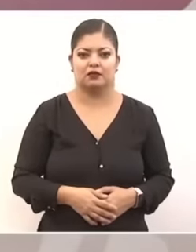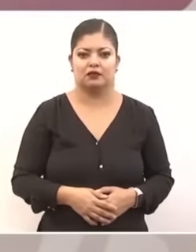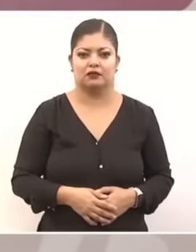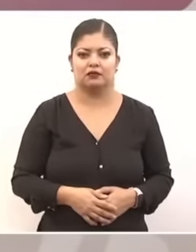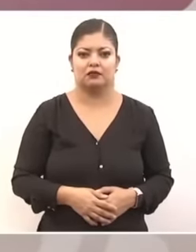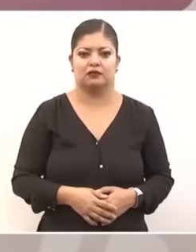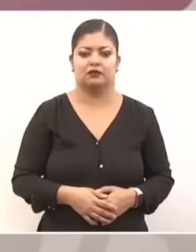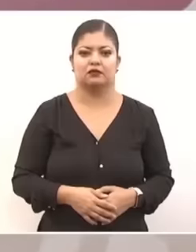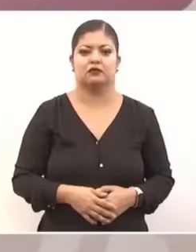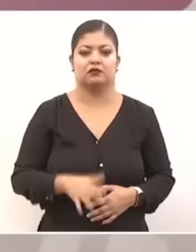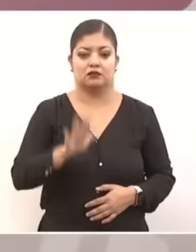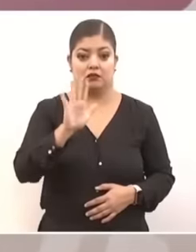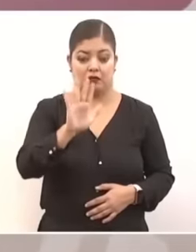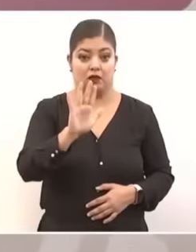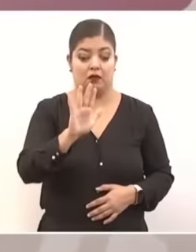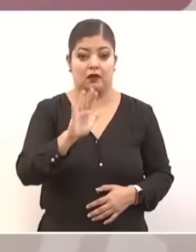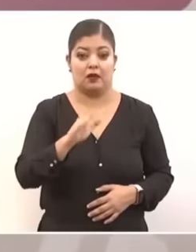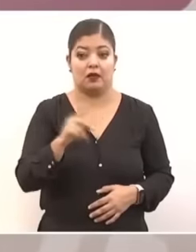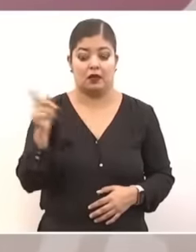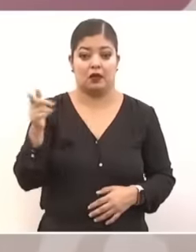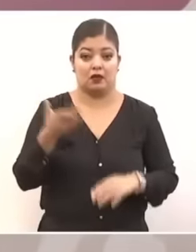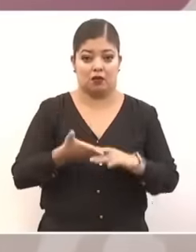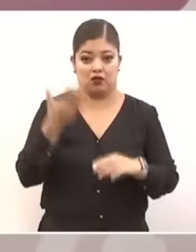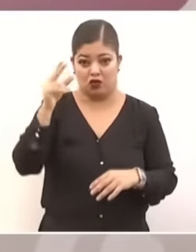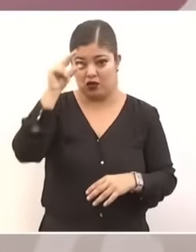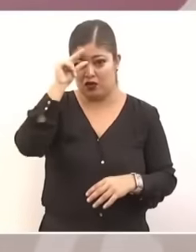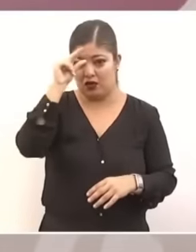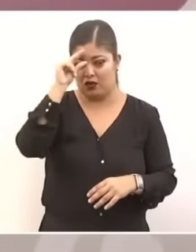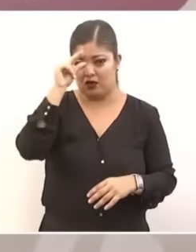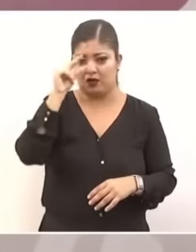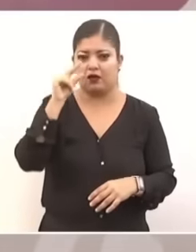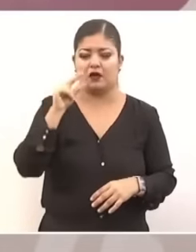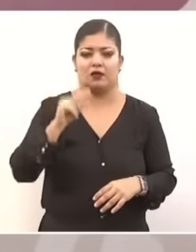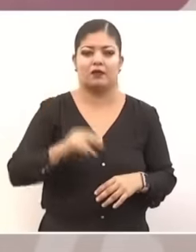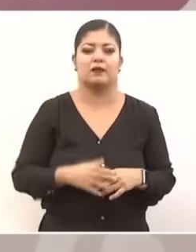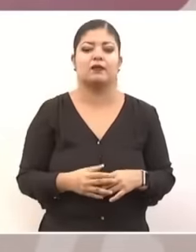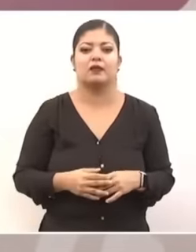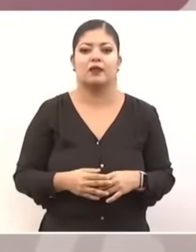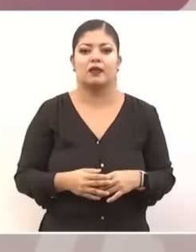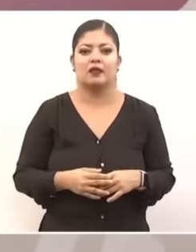muy inteligente, porque los que están más